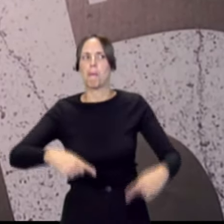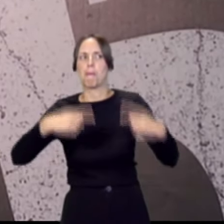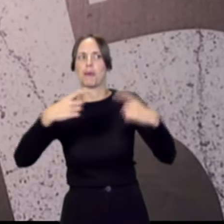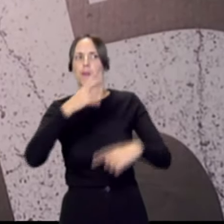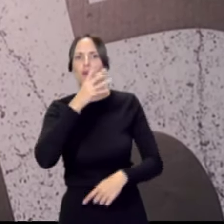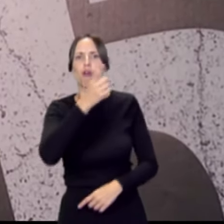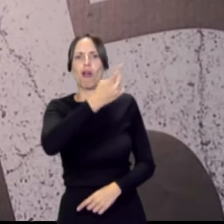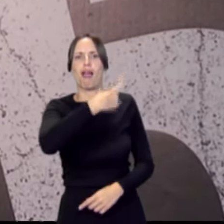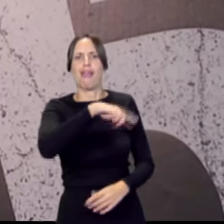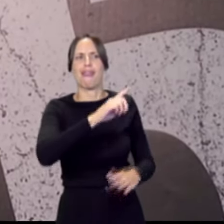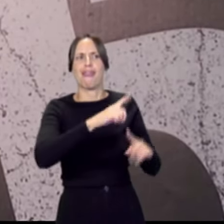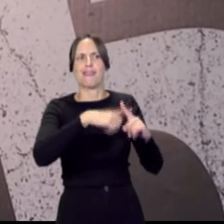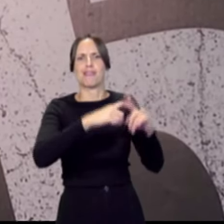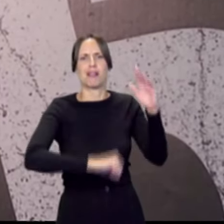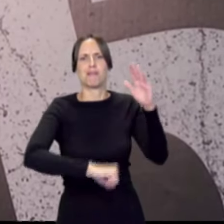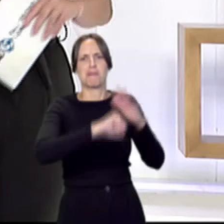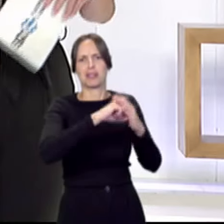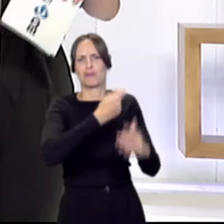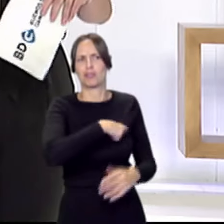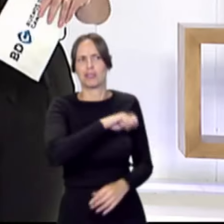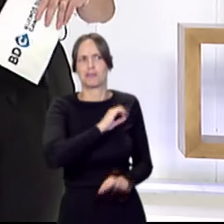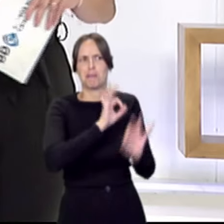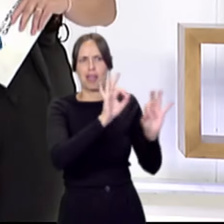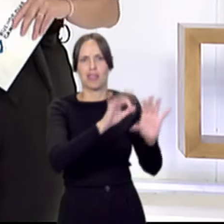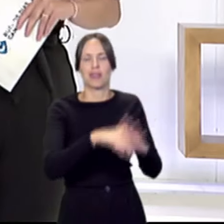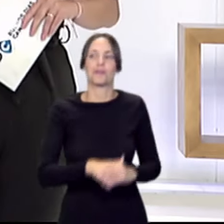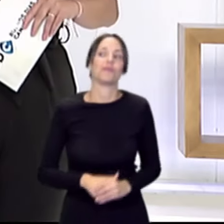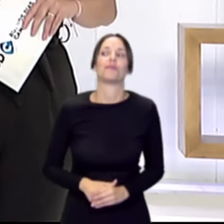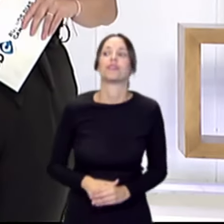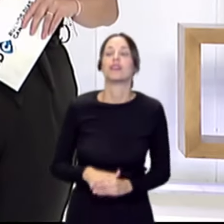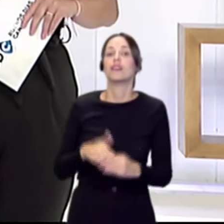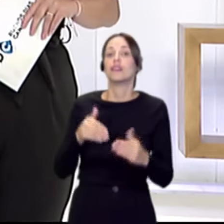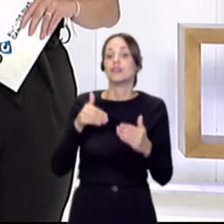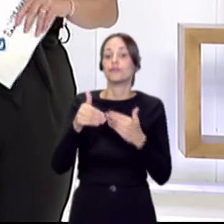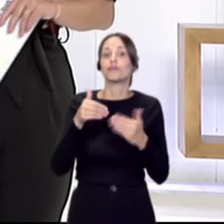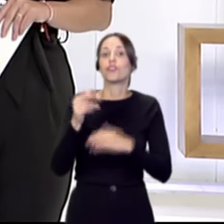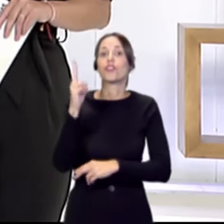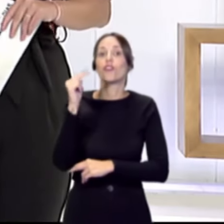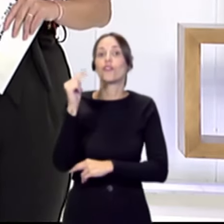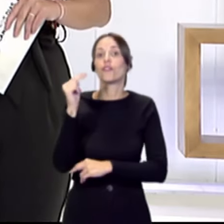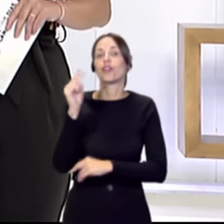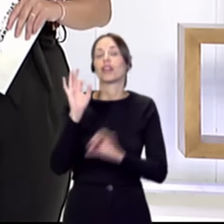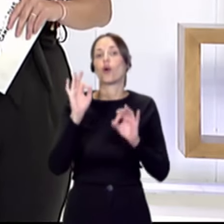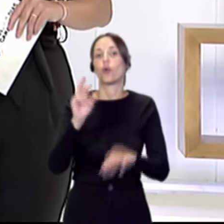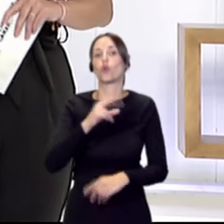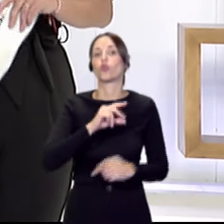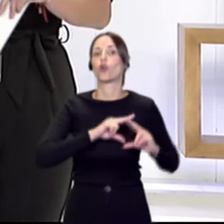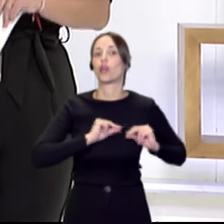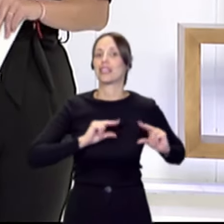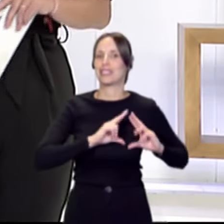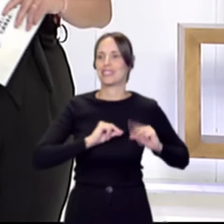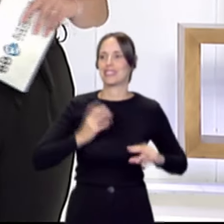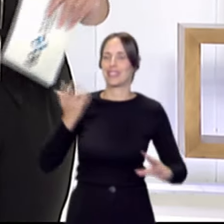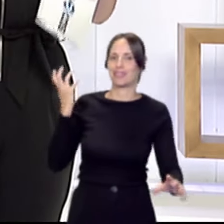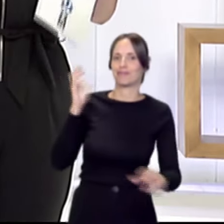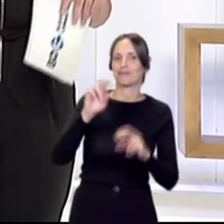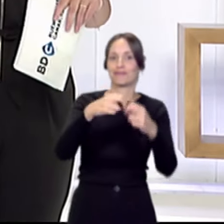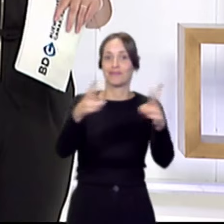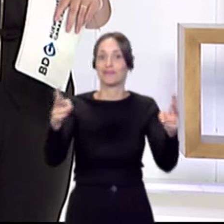nivel en la élite de España. Y este viernes empieza la aventura de las guayotas del Santa Cruz Tenerife Cheide en la Lenge Eurocup